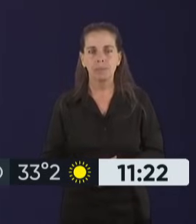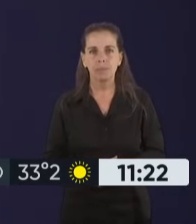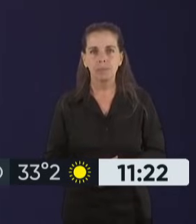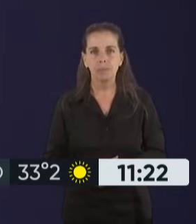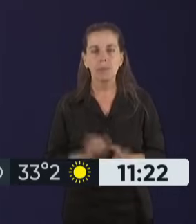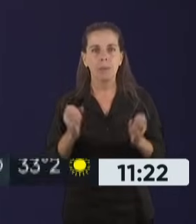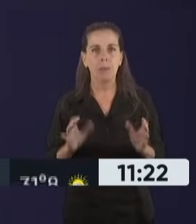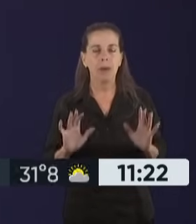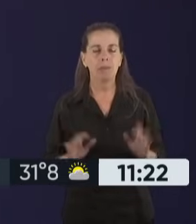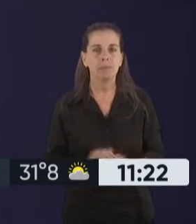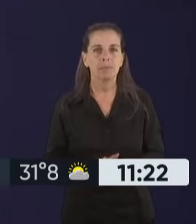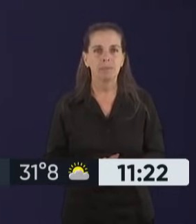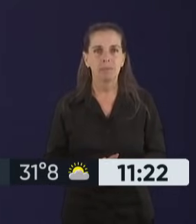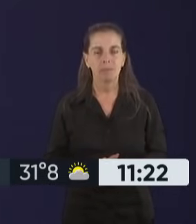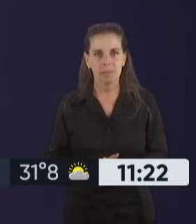Bueno, a ver,